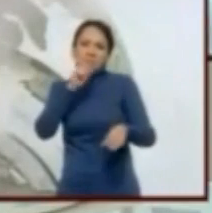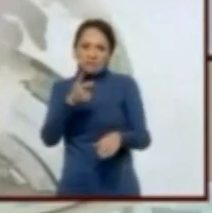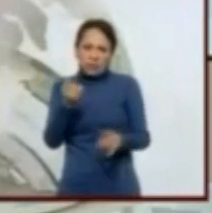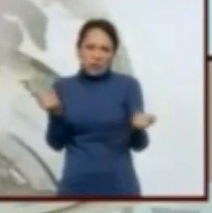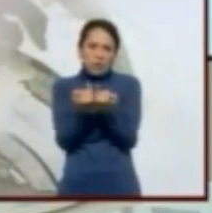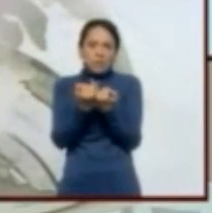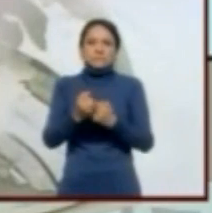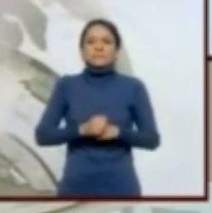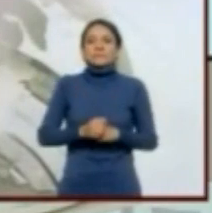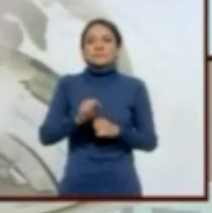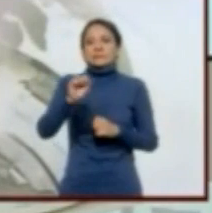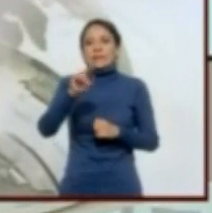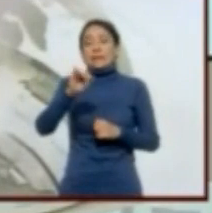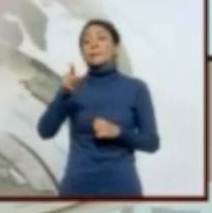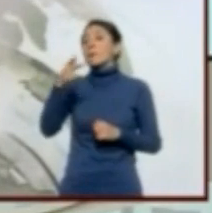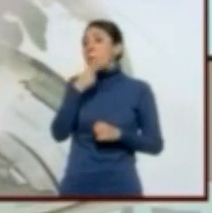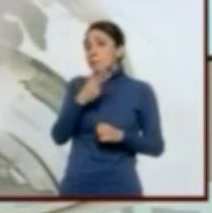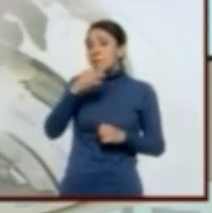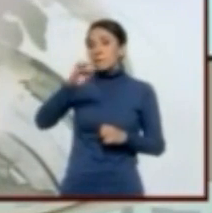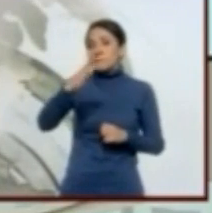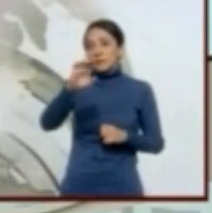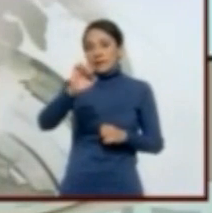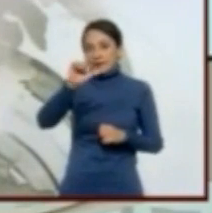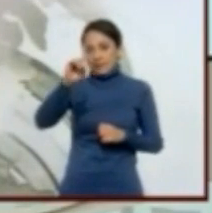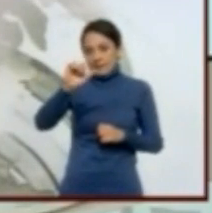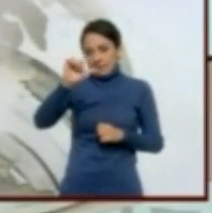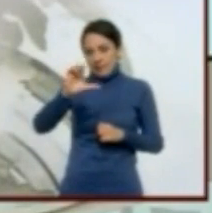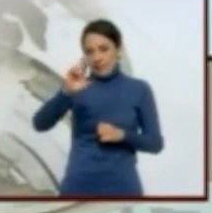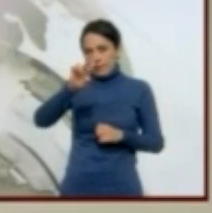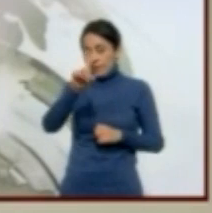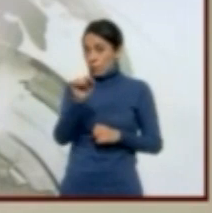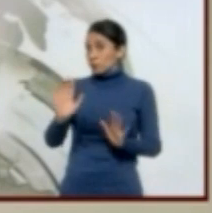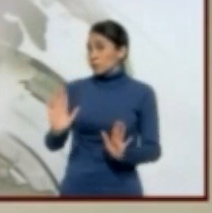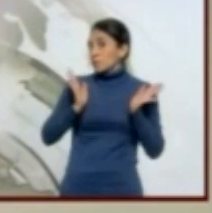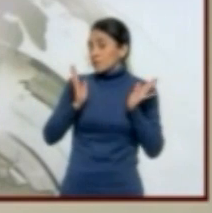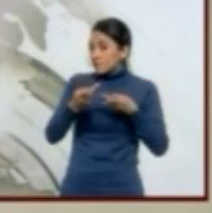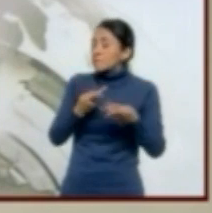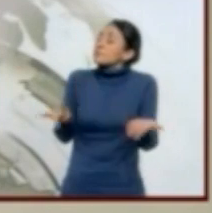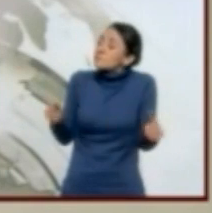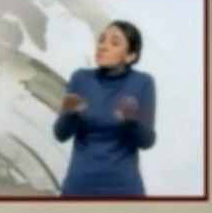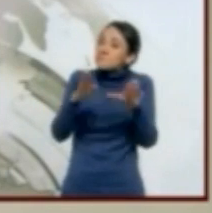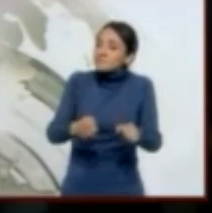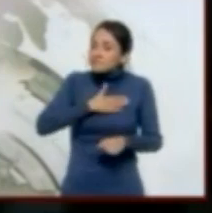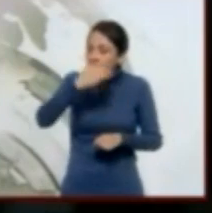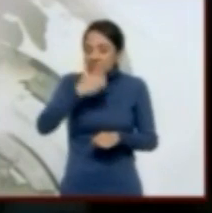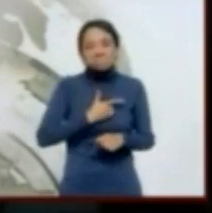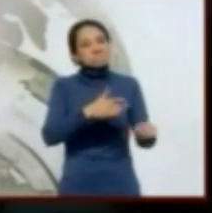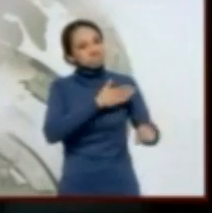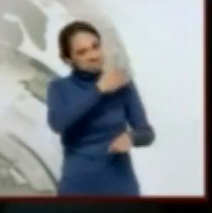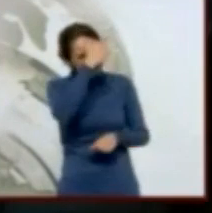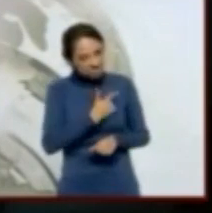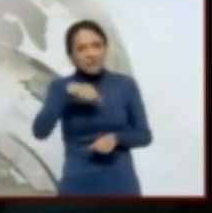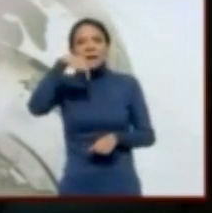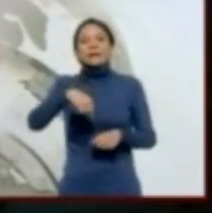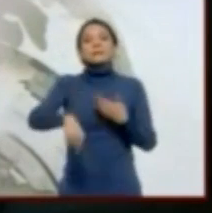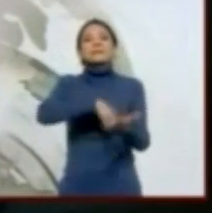Miguel de la Cruz nos preparó una sorpresa. Vamos con él. Miguel, buenas noches. ¿Cómo estás? ¿Cómo estás, Adriana? Buenas noches. Hoy transmitimos